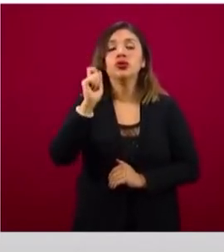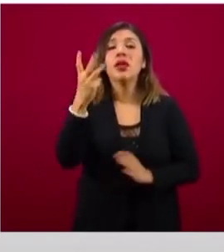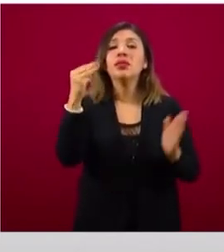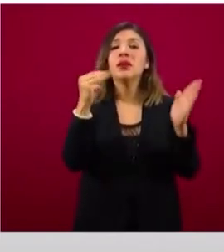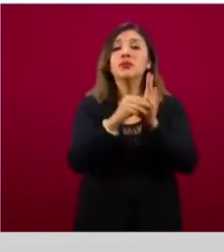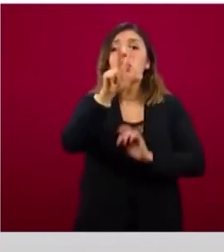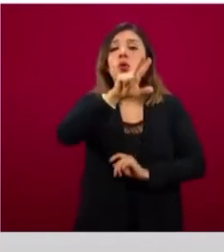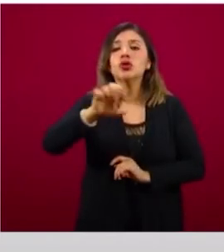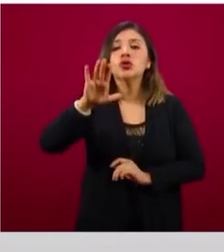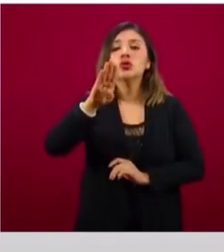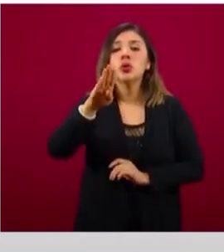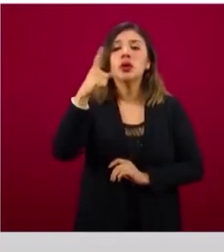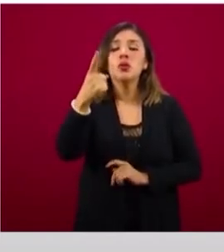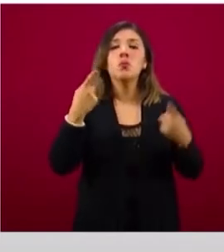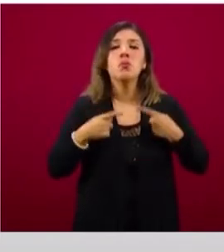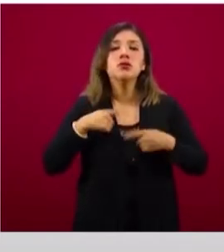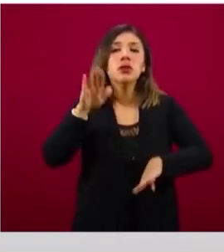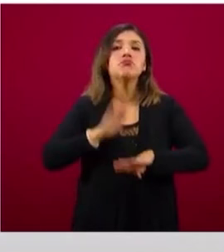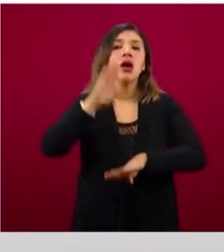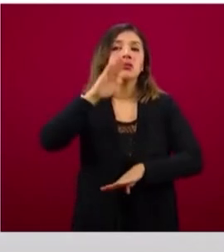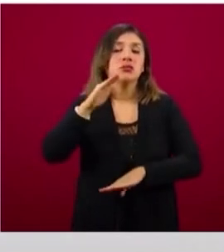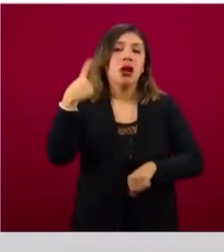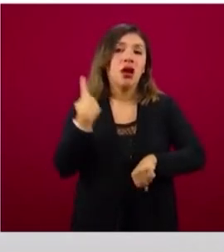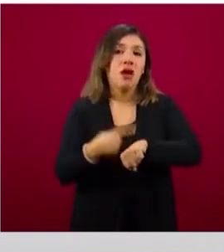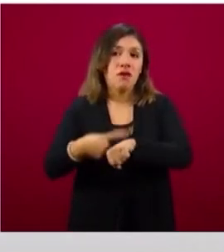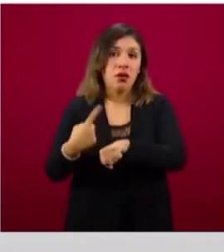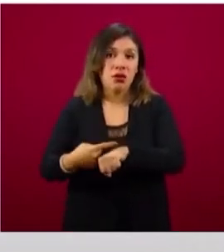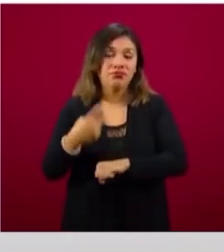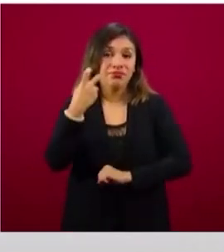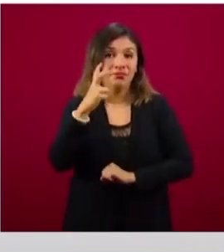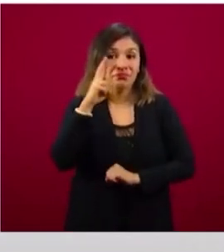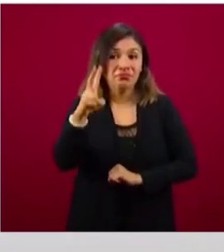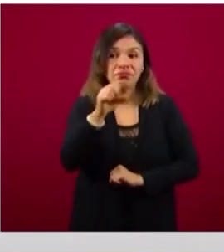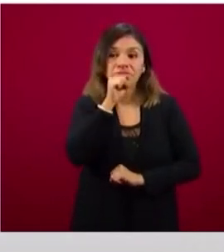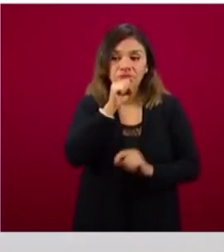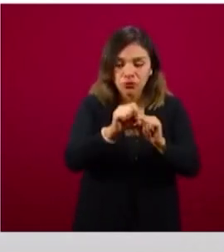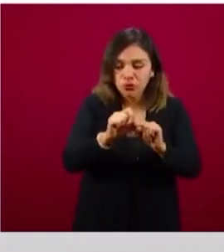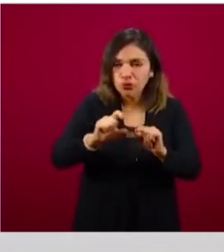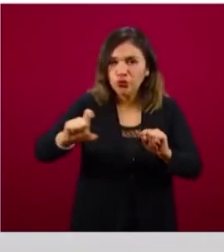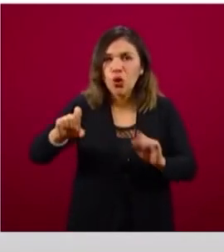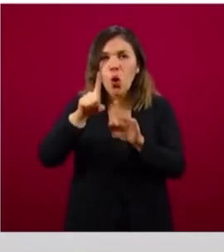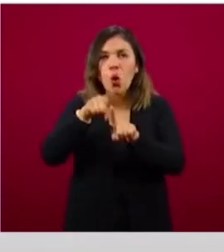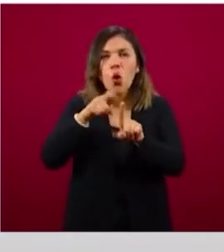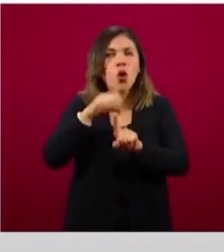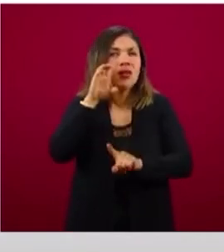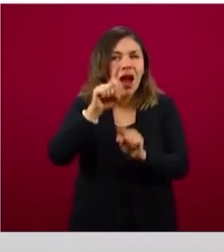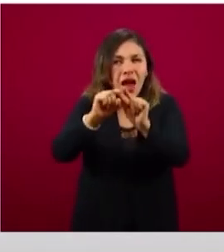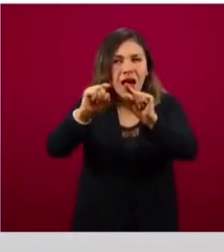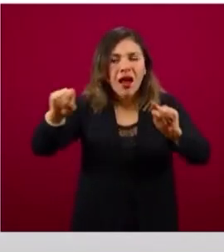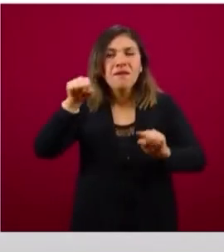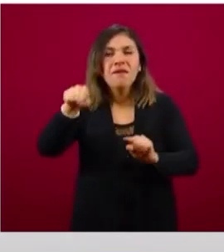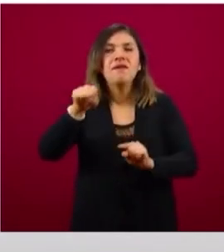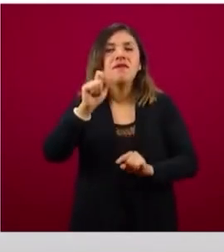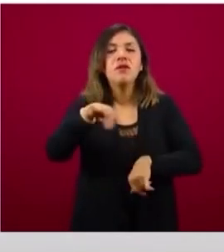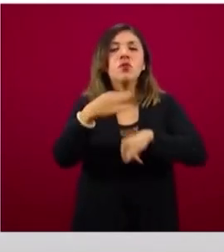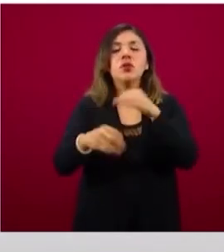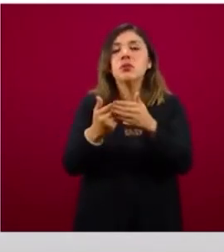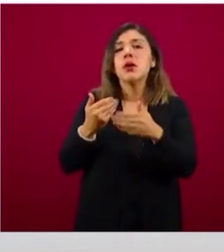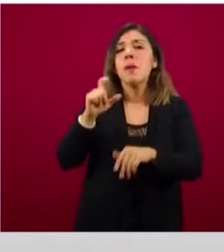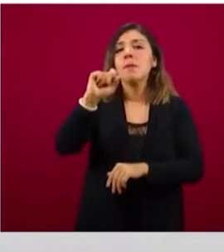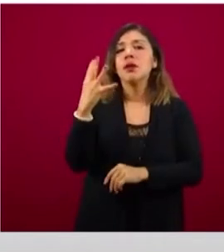podemos ver en las barras inferiores de color naranja como la barra de las últimas 24 horas pues se incrementó en relación